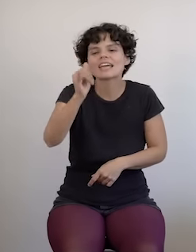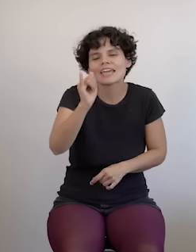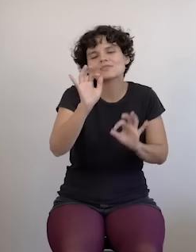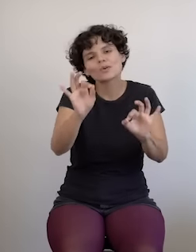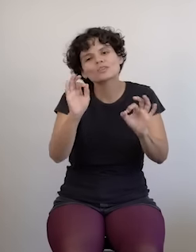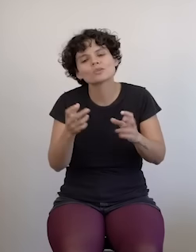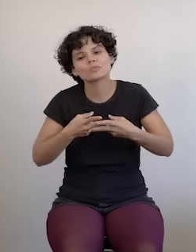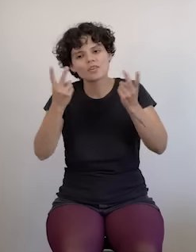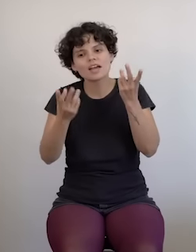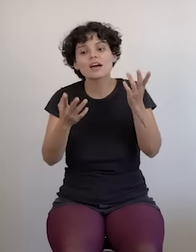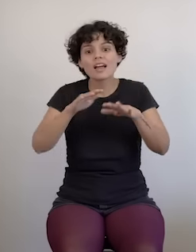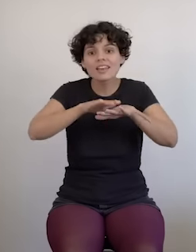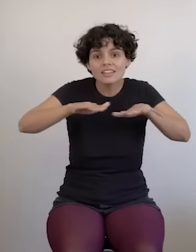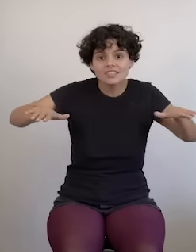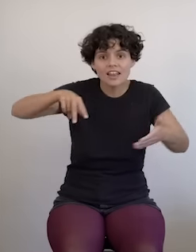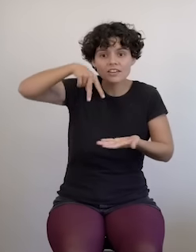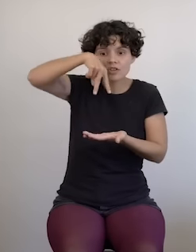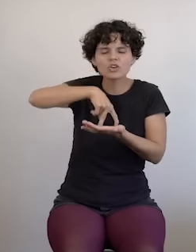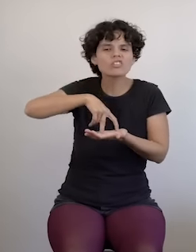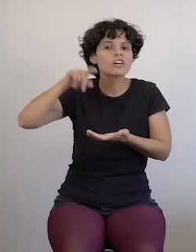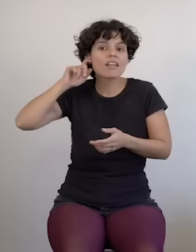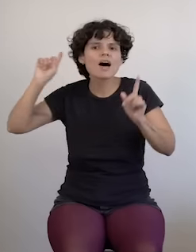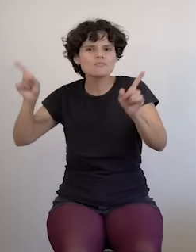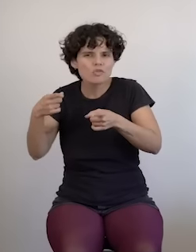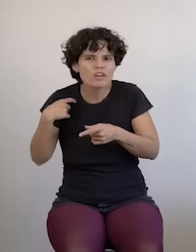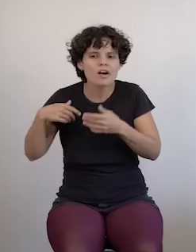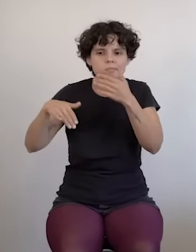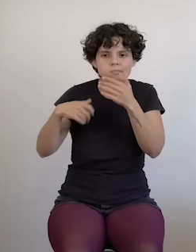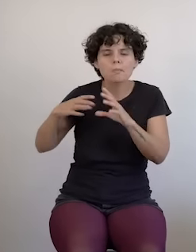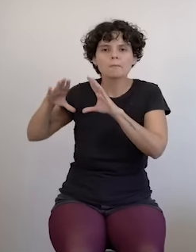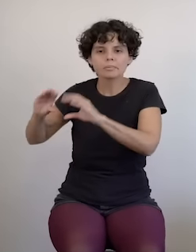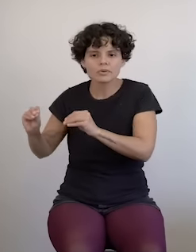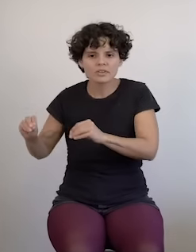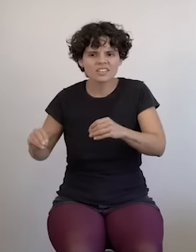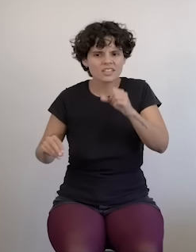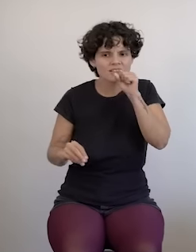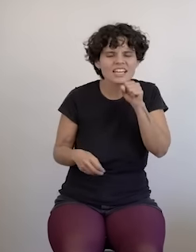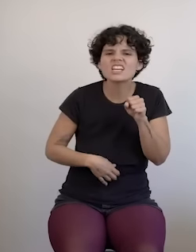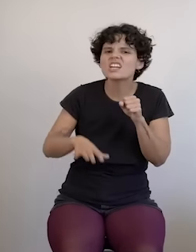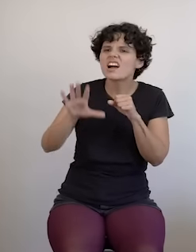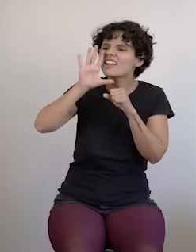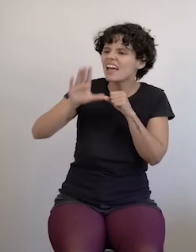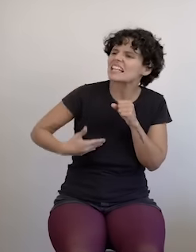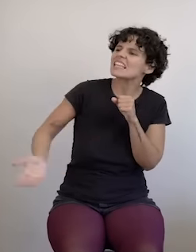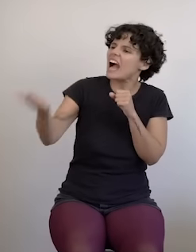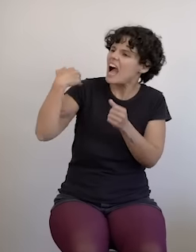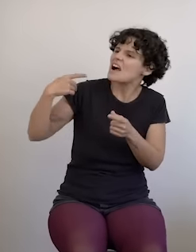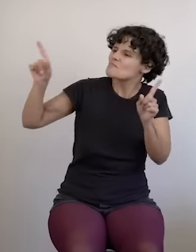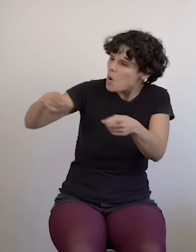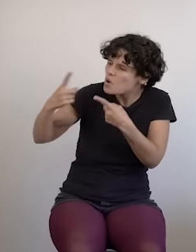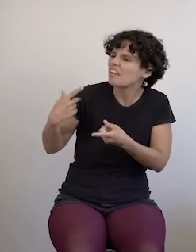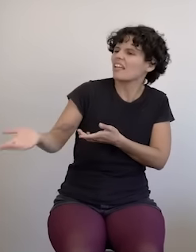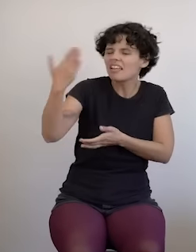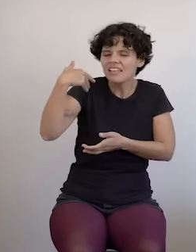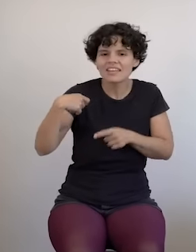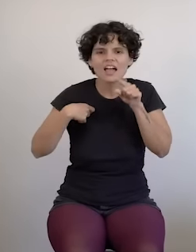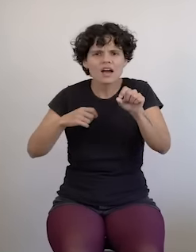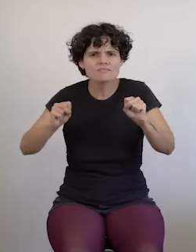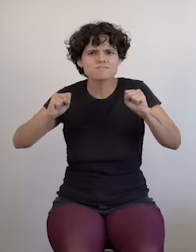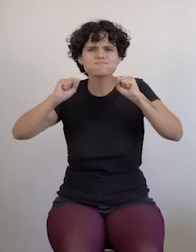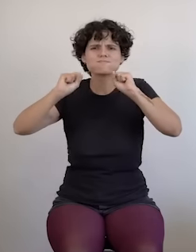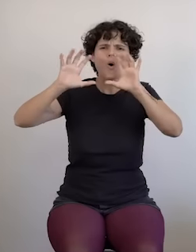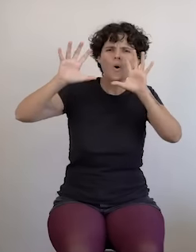subo al escenario y luego corta la pista. Y que va toda la guay en silencio y digo, ¡tira de la vista! Y la guay sonó.